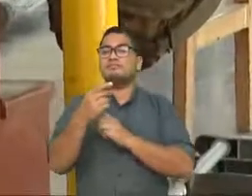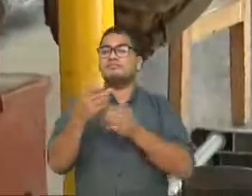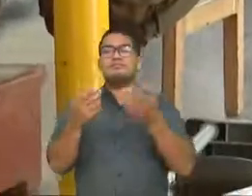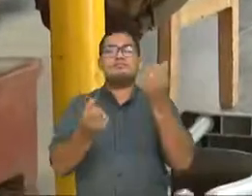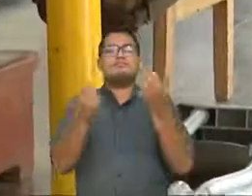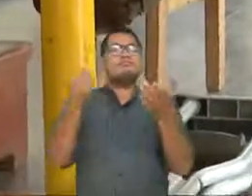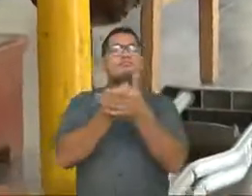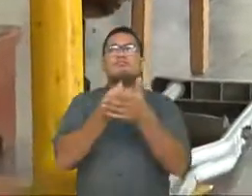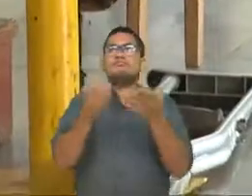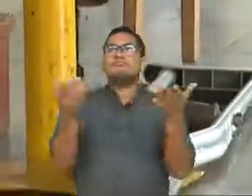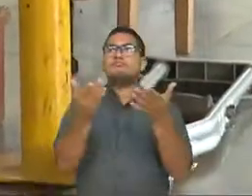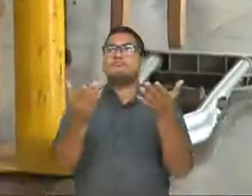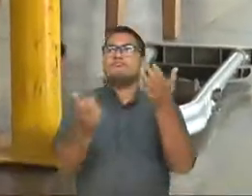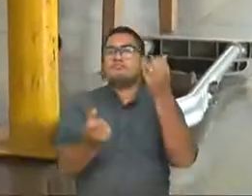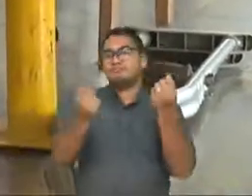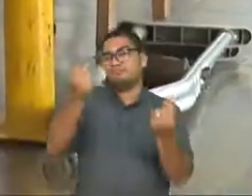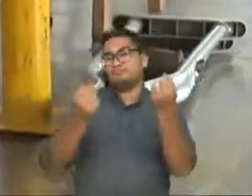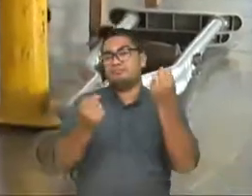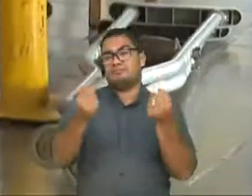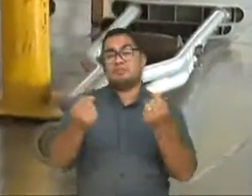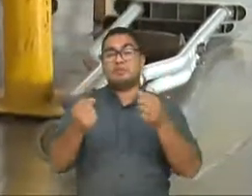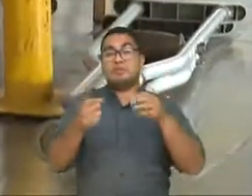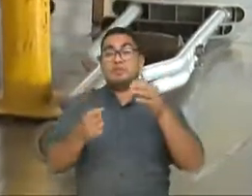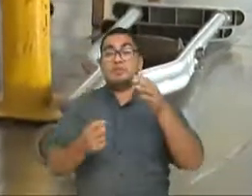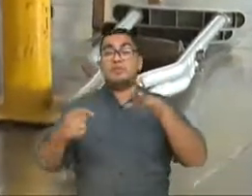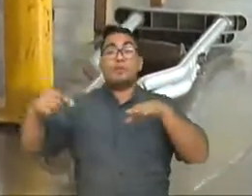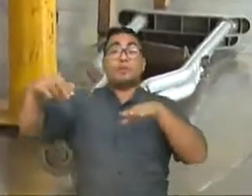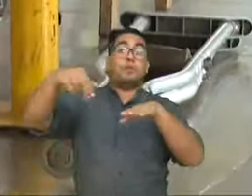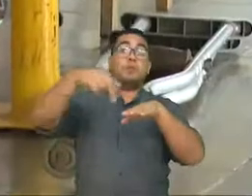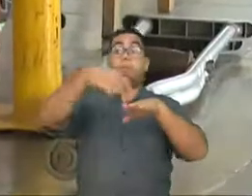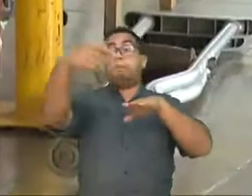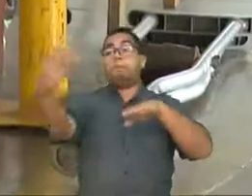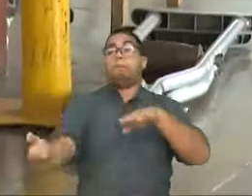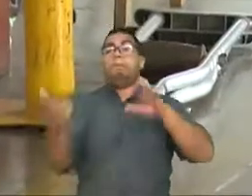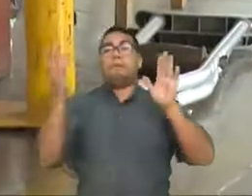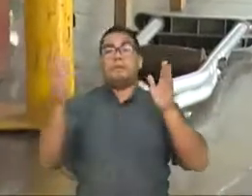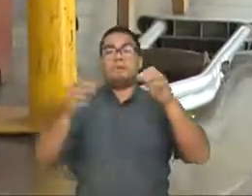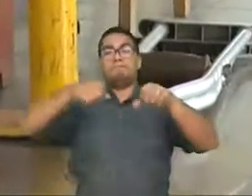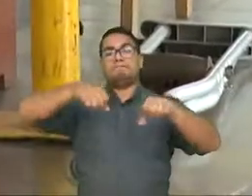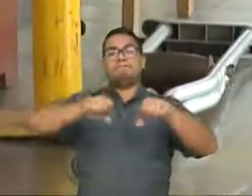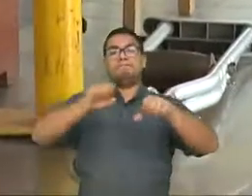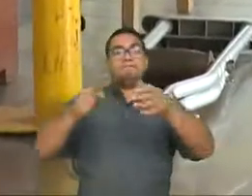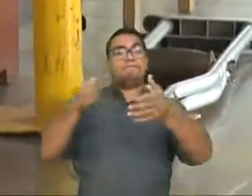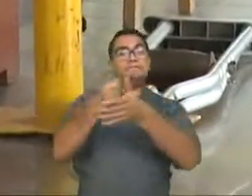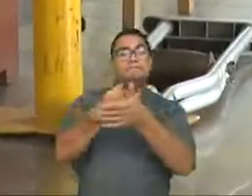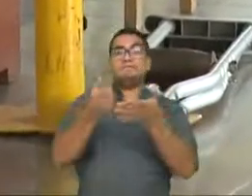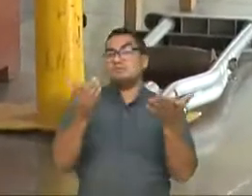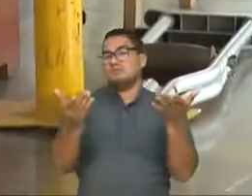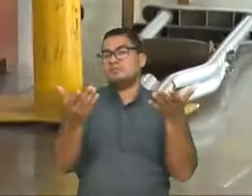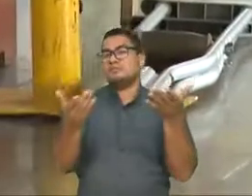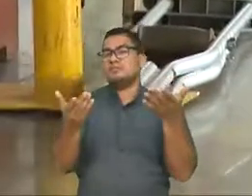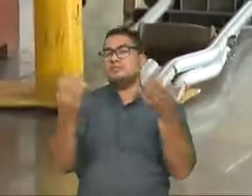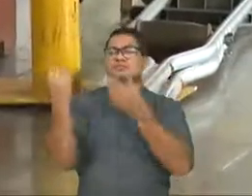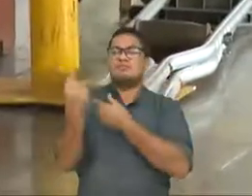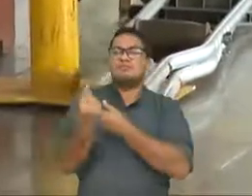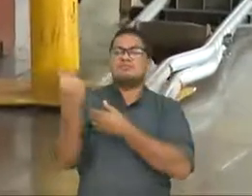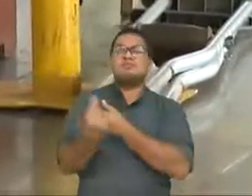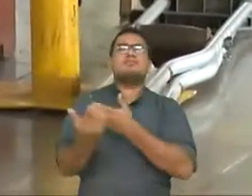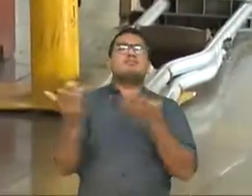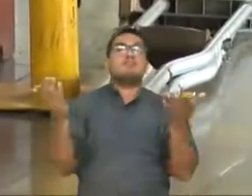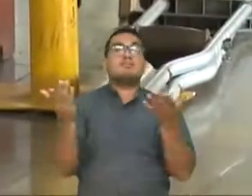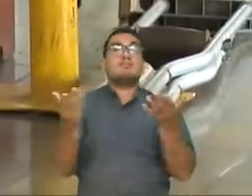son? ¿Automovilísticos, peatones atropellados, motorizados? ¿Qué vienen más aquí? En su mayoría